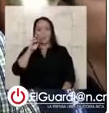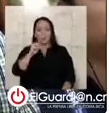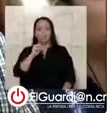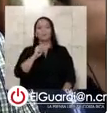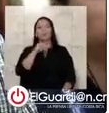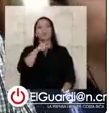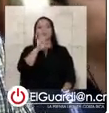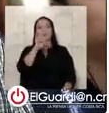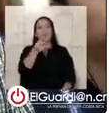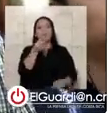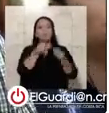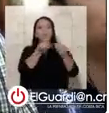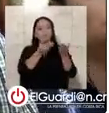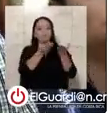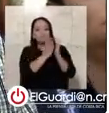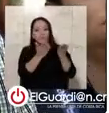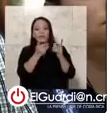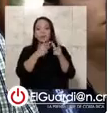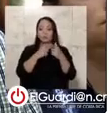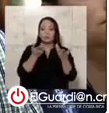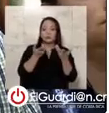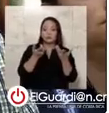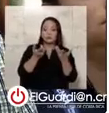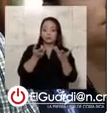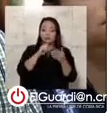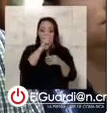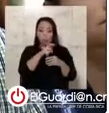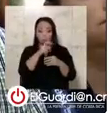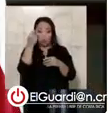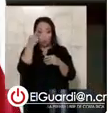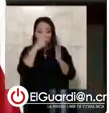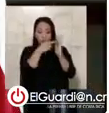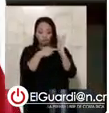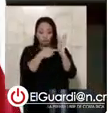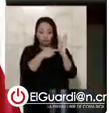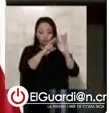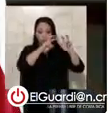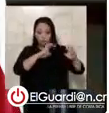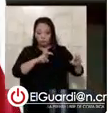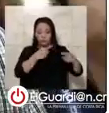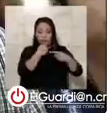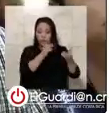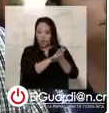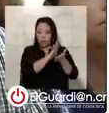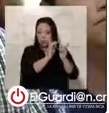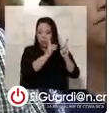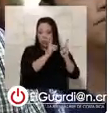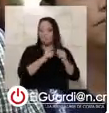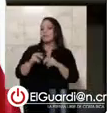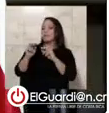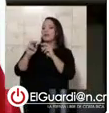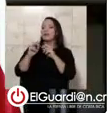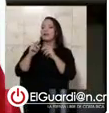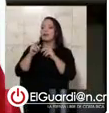va a hacer el Poder Ejecutivo ante la solicitud de revisar este reglamento? ¿Cuál de los decretos? El de ciberseguridad.